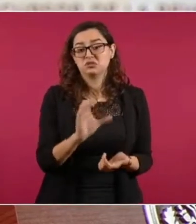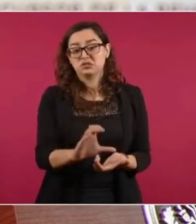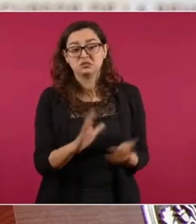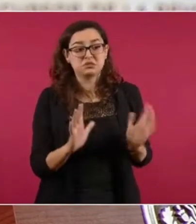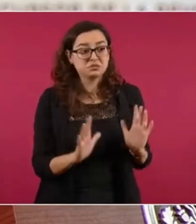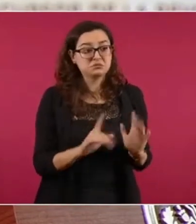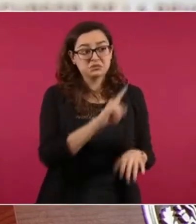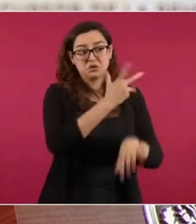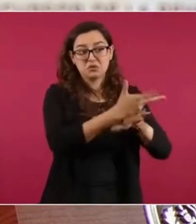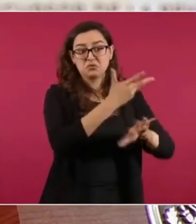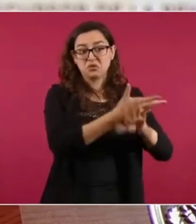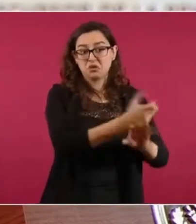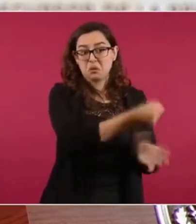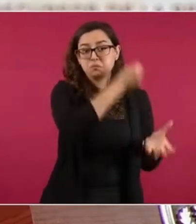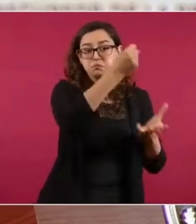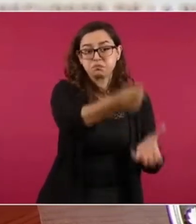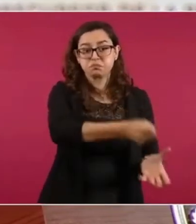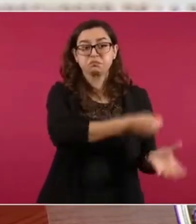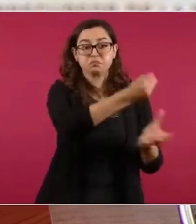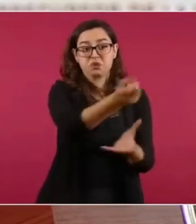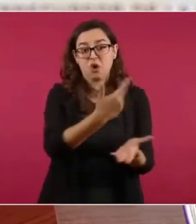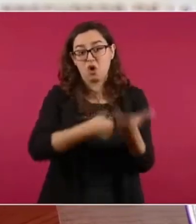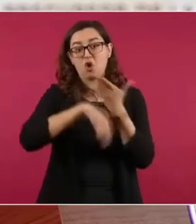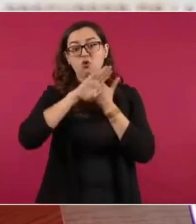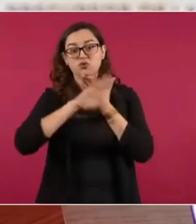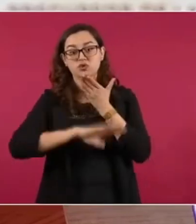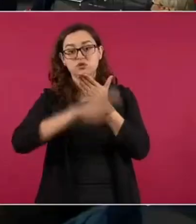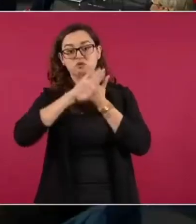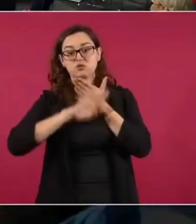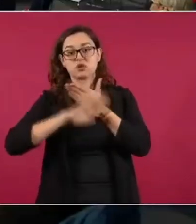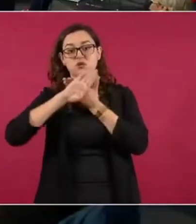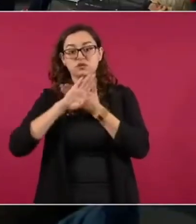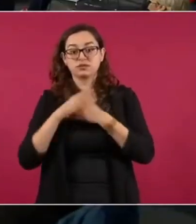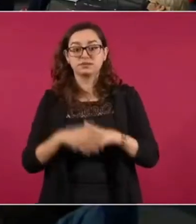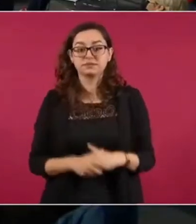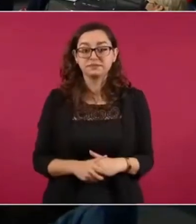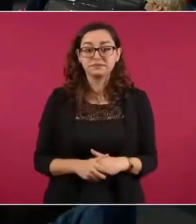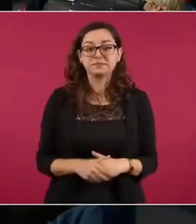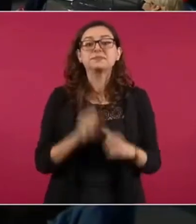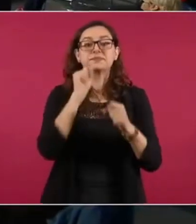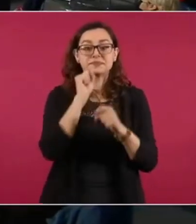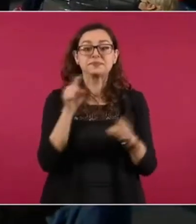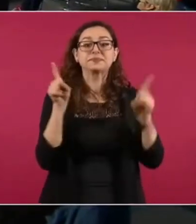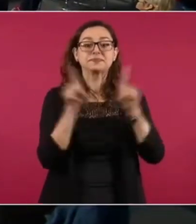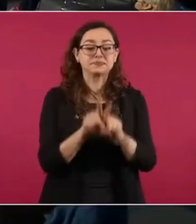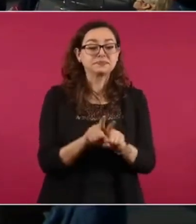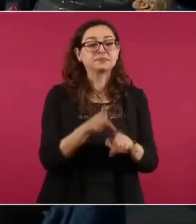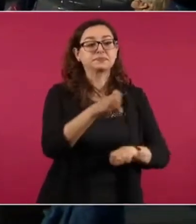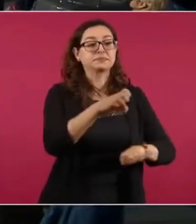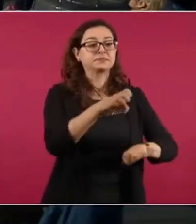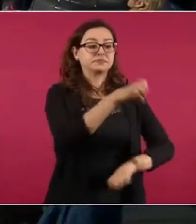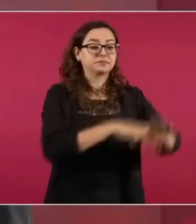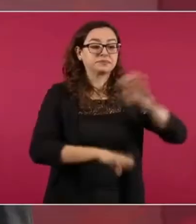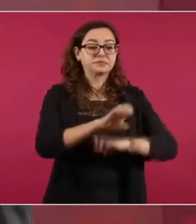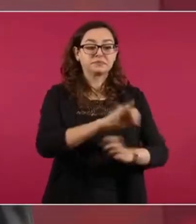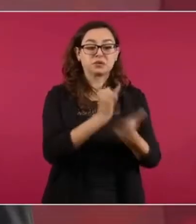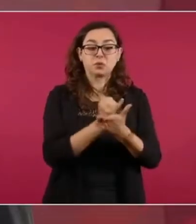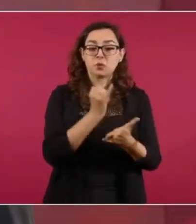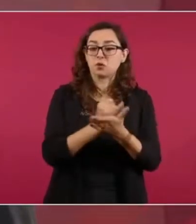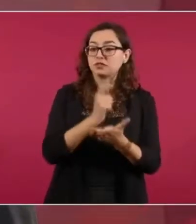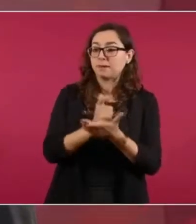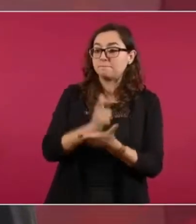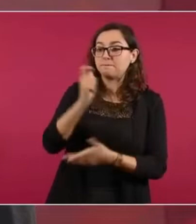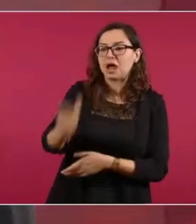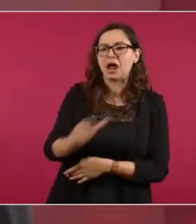y también de quienes antes no pagaban impuestos y ahora tienen que pagar